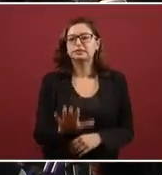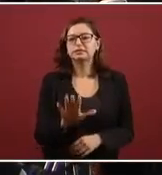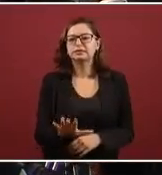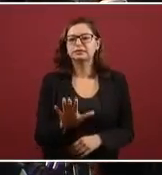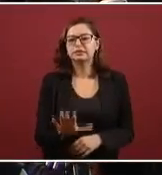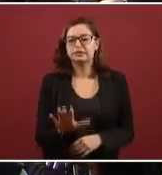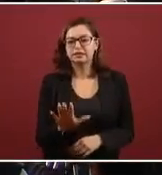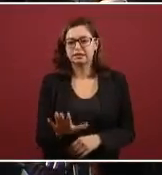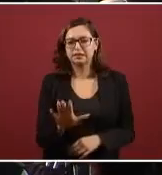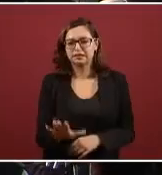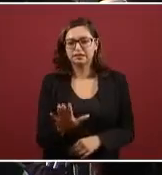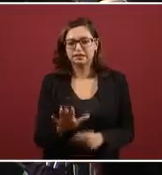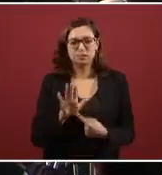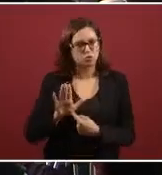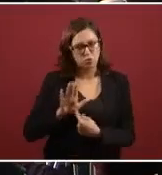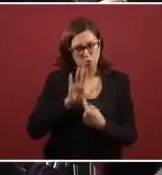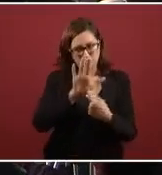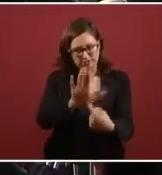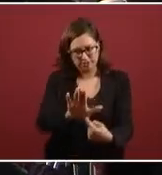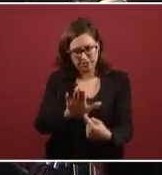A ver. Vamos a que lo vean, no, pues,